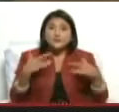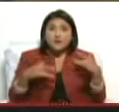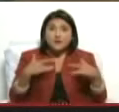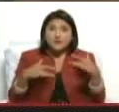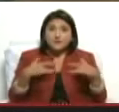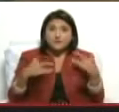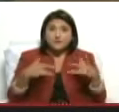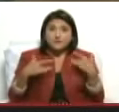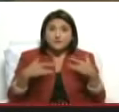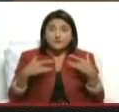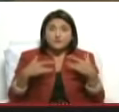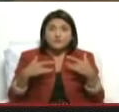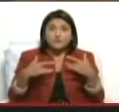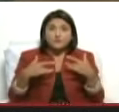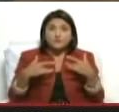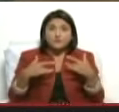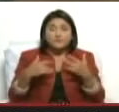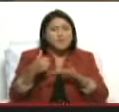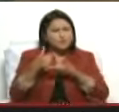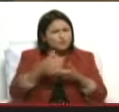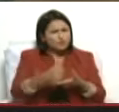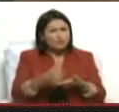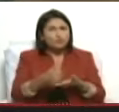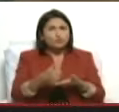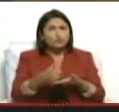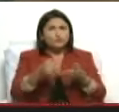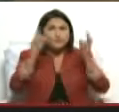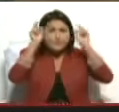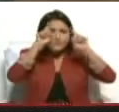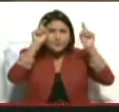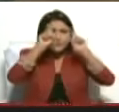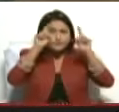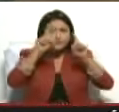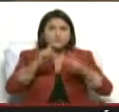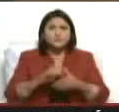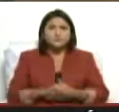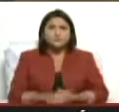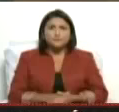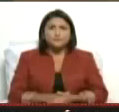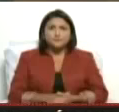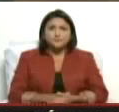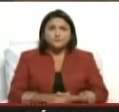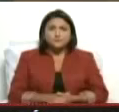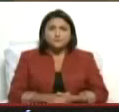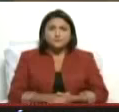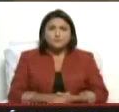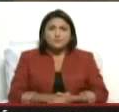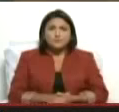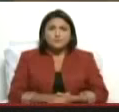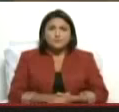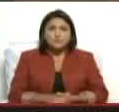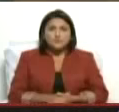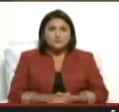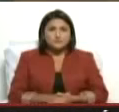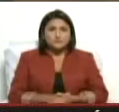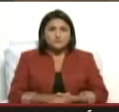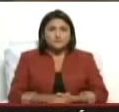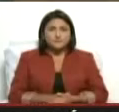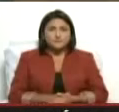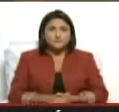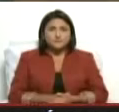meramente de cooperación de formación etcétera Yo diría que más allá de